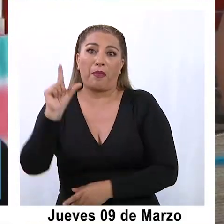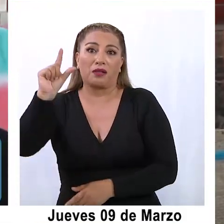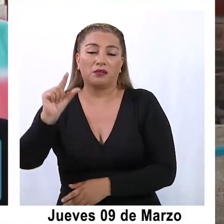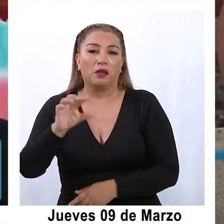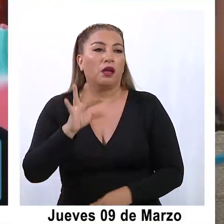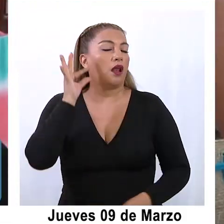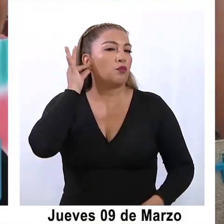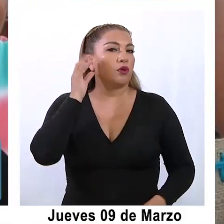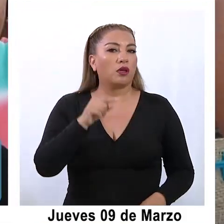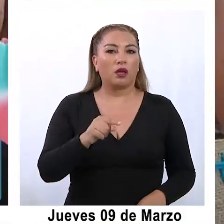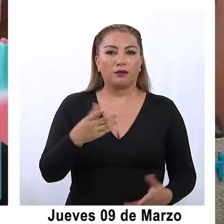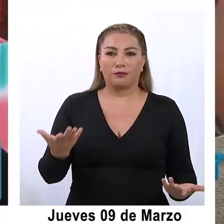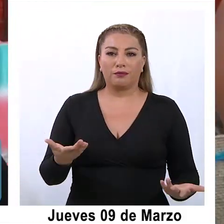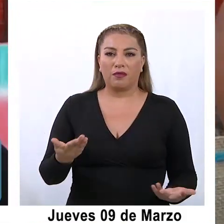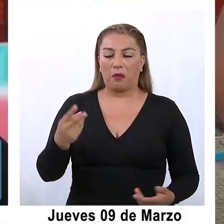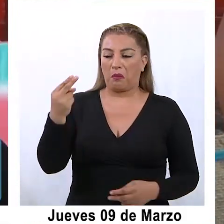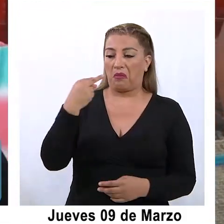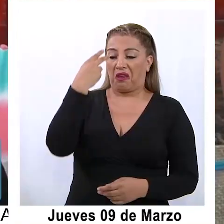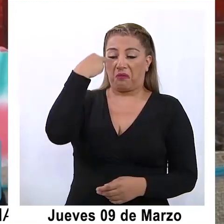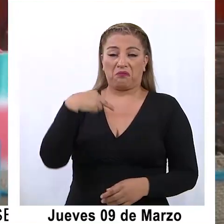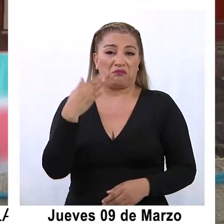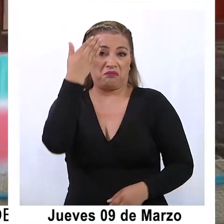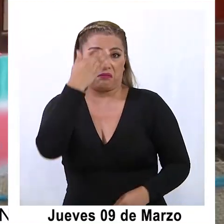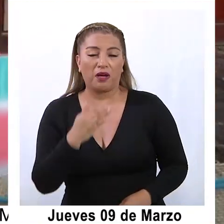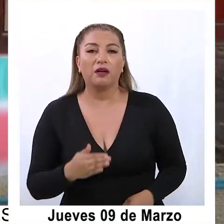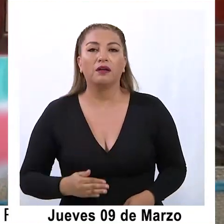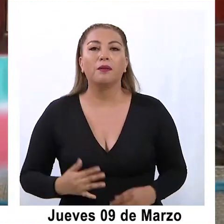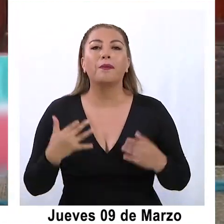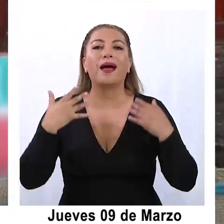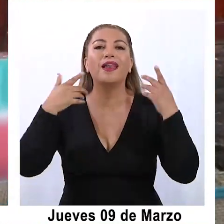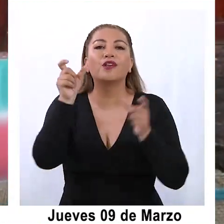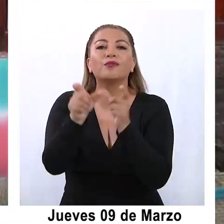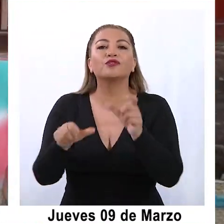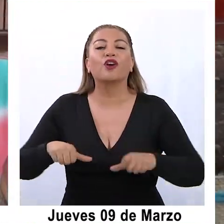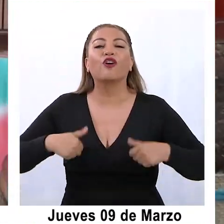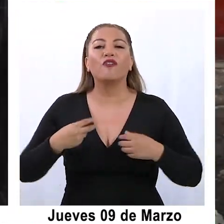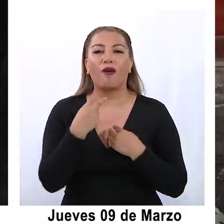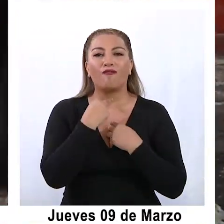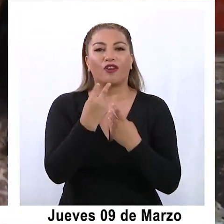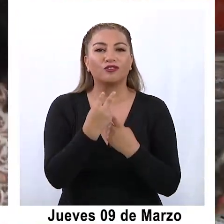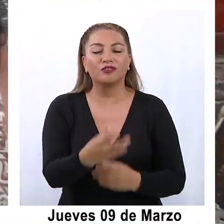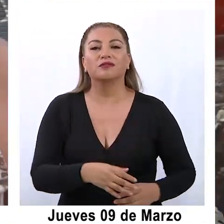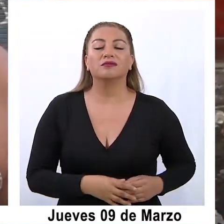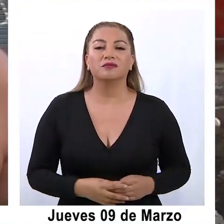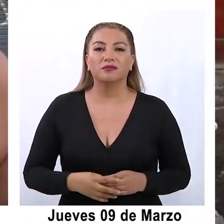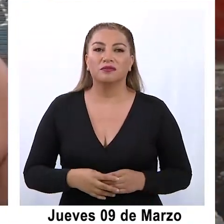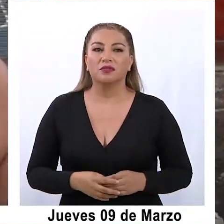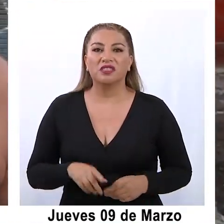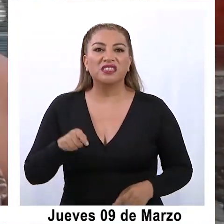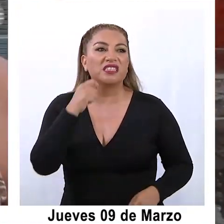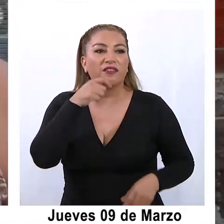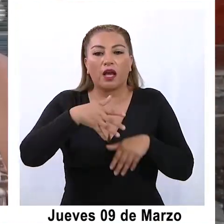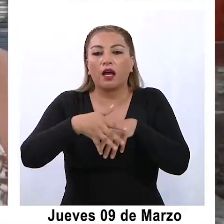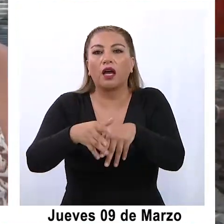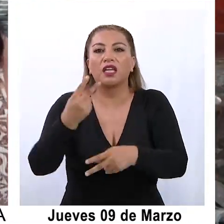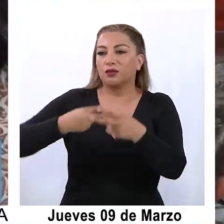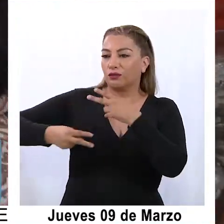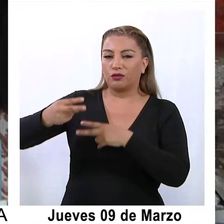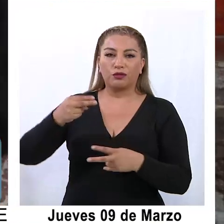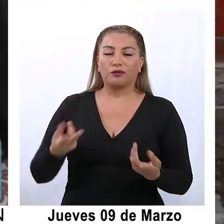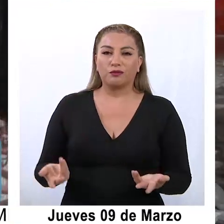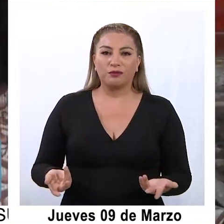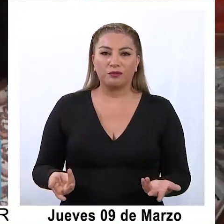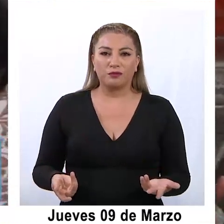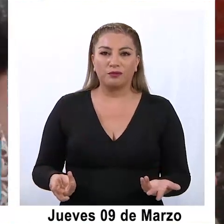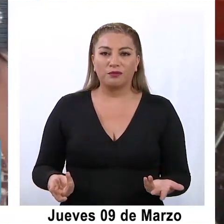y somos muy mal miradas. Entonces me alegro que la juventud haya sacado la voz. Es por hacer historia, po, en el fondo, es eso,